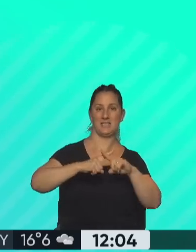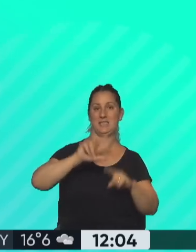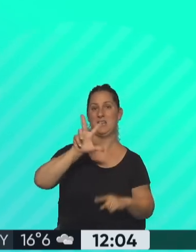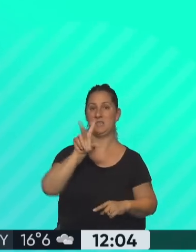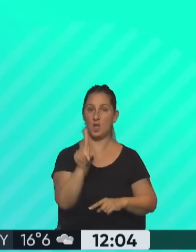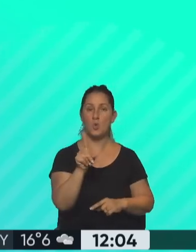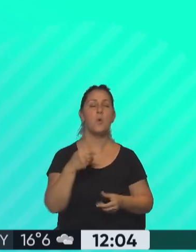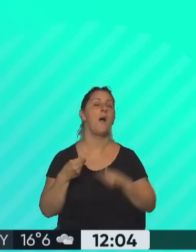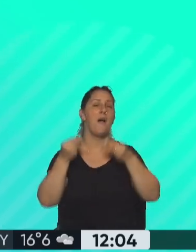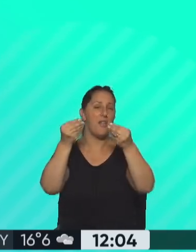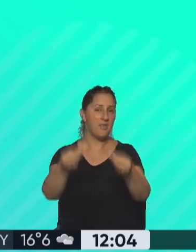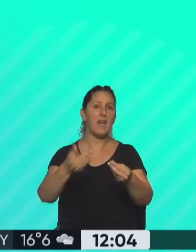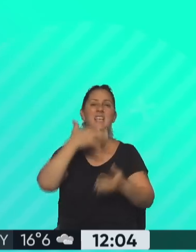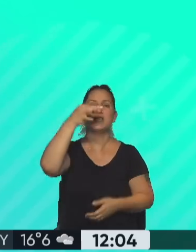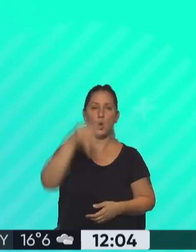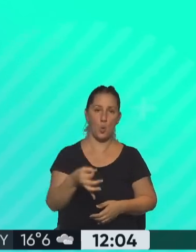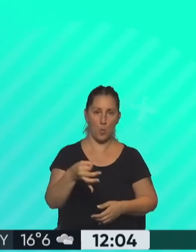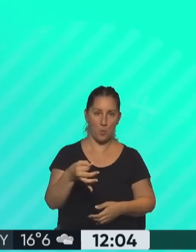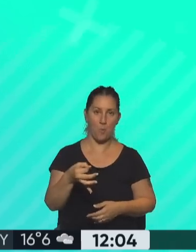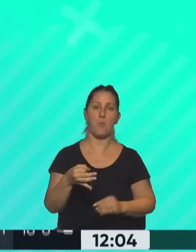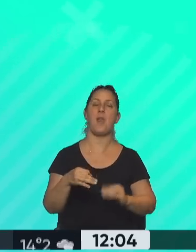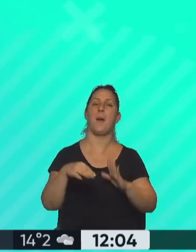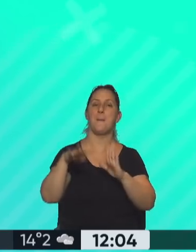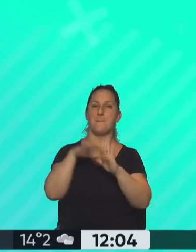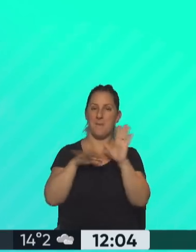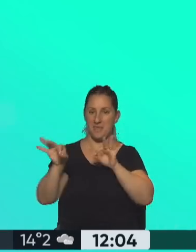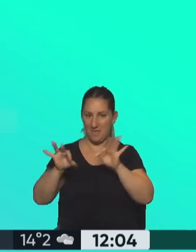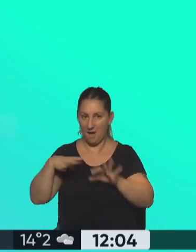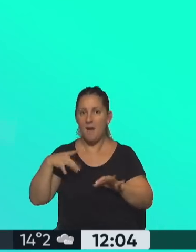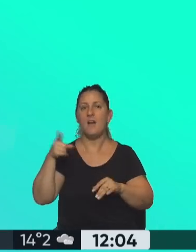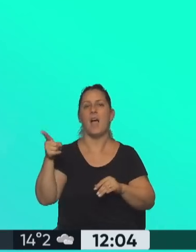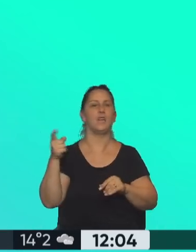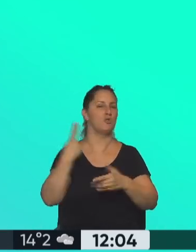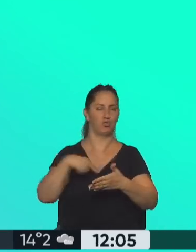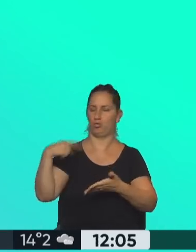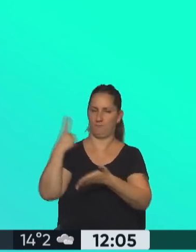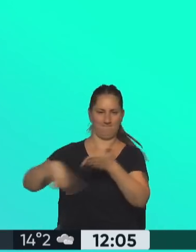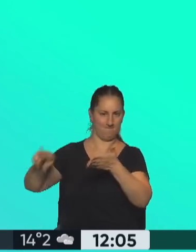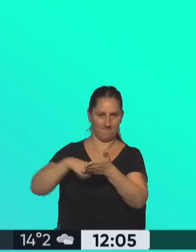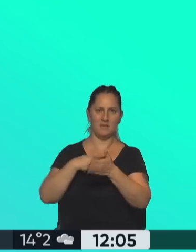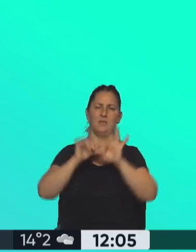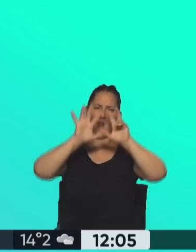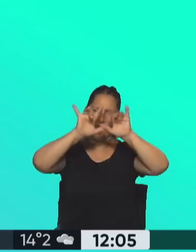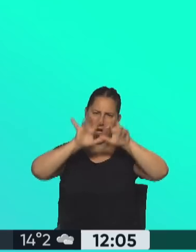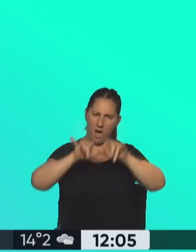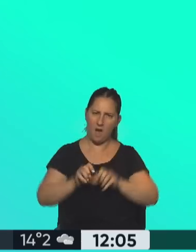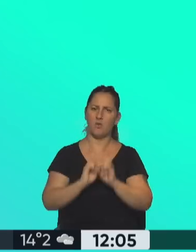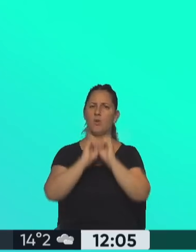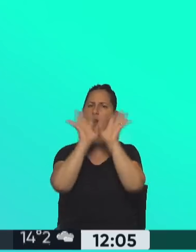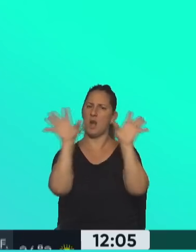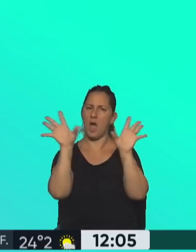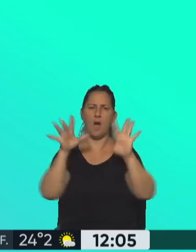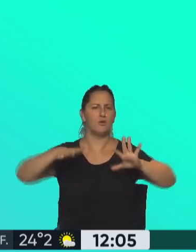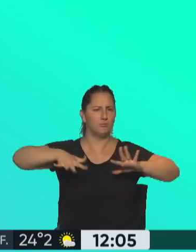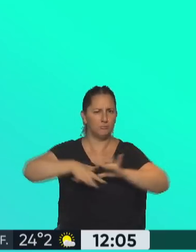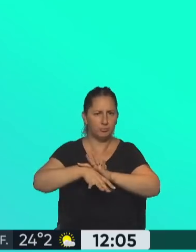pondrá a disposición del cumplimiento de la medida cautelar que impugnamos. Es muy extenso y claro y preciso el hilo de tweets